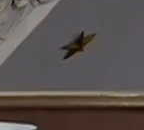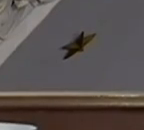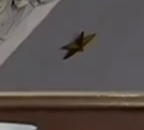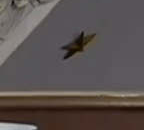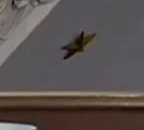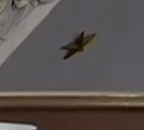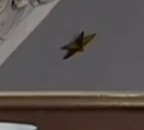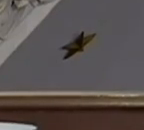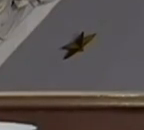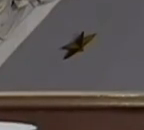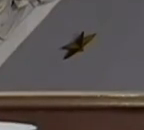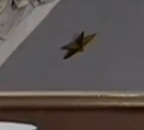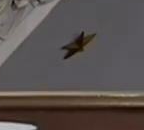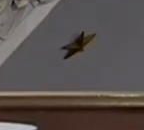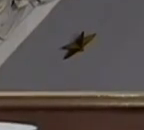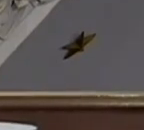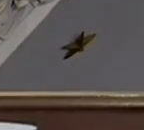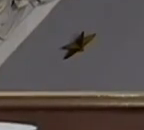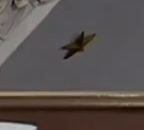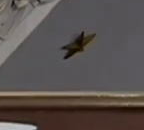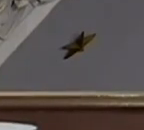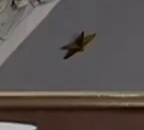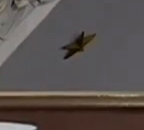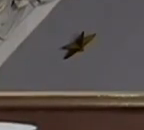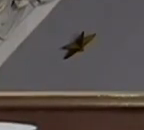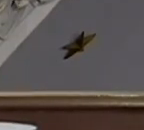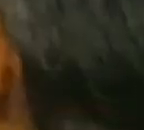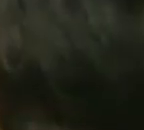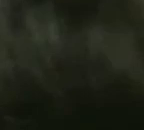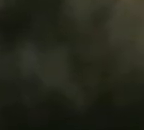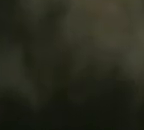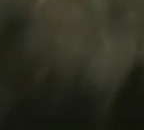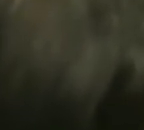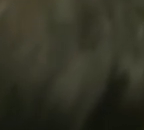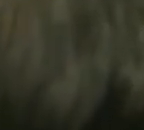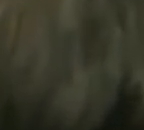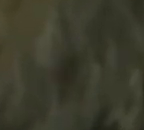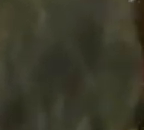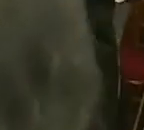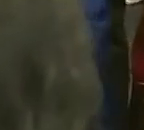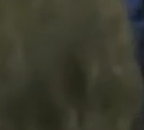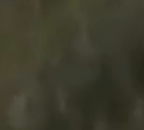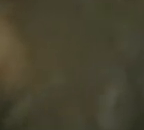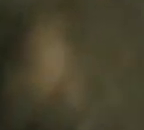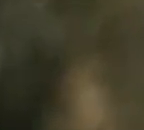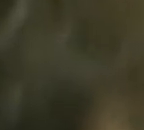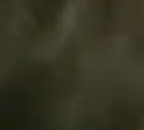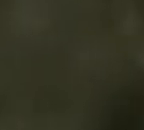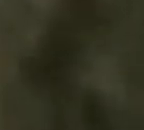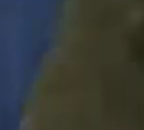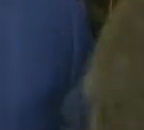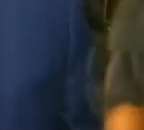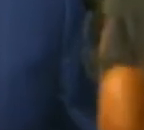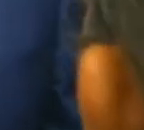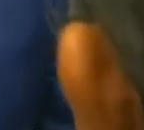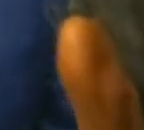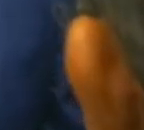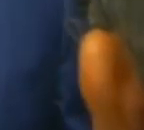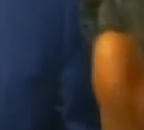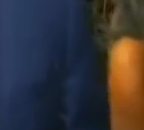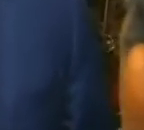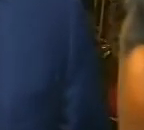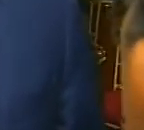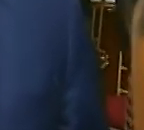participó en la marcha convocada el día de hoy esto a propósito de cumplirse tres años de la siembra del